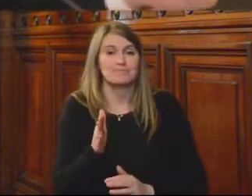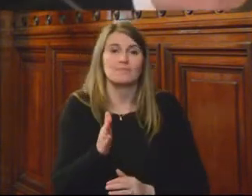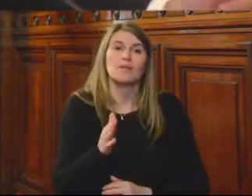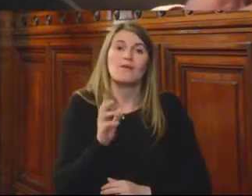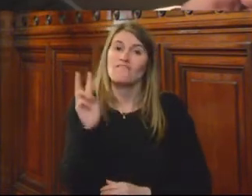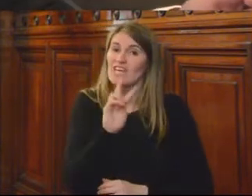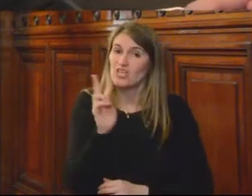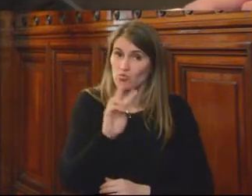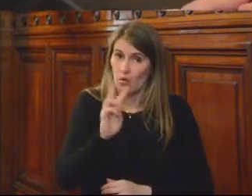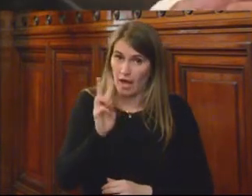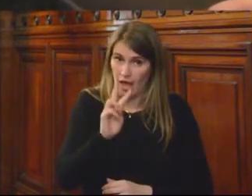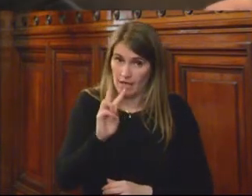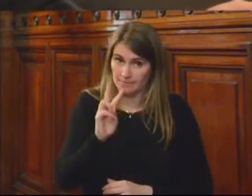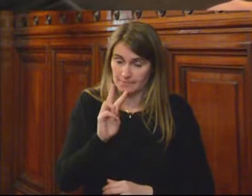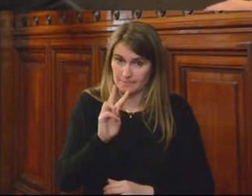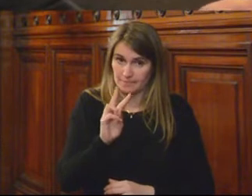Venezuela hoy